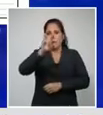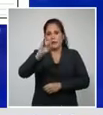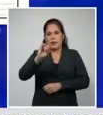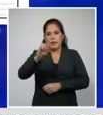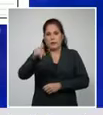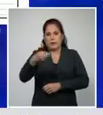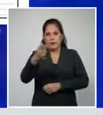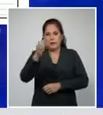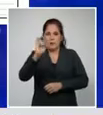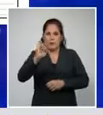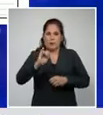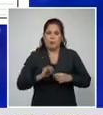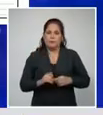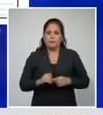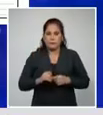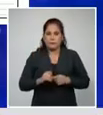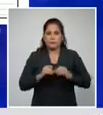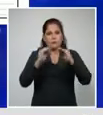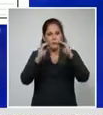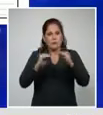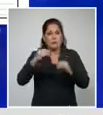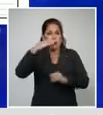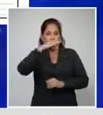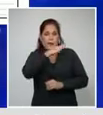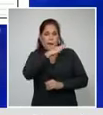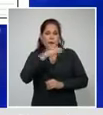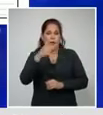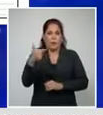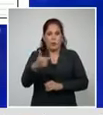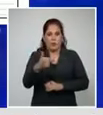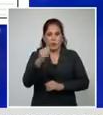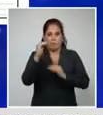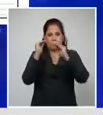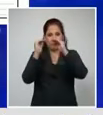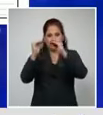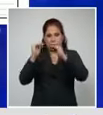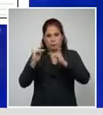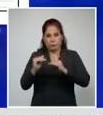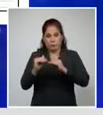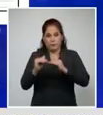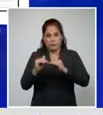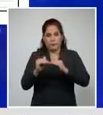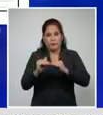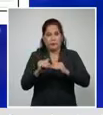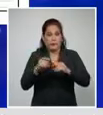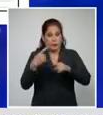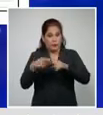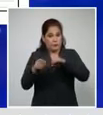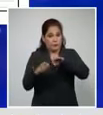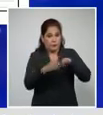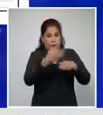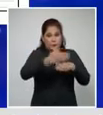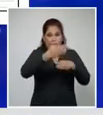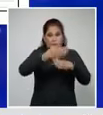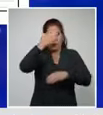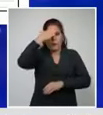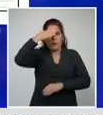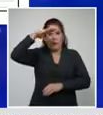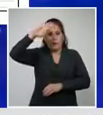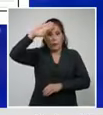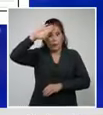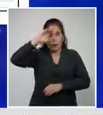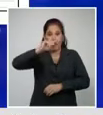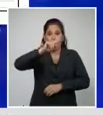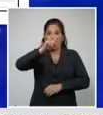360,7. Le sigue Guisa y Iguaní. Y en el caso de Santiago de Cuba, una